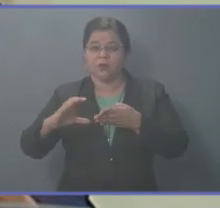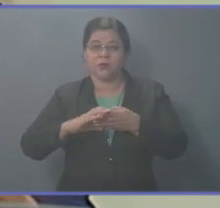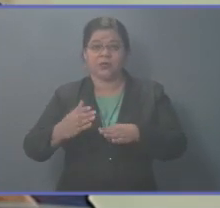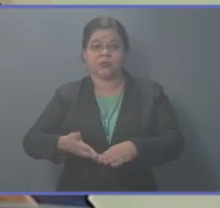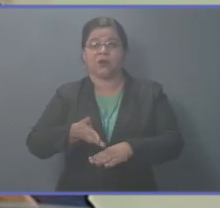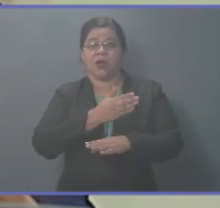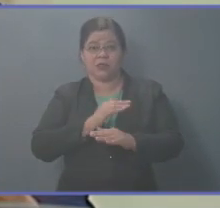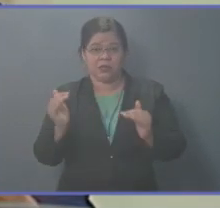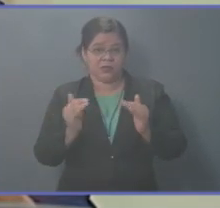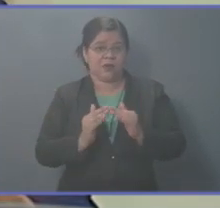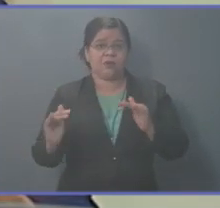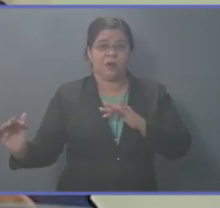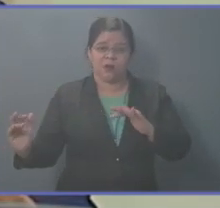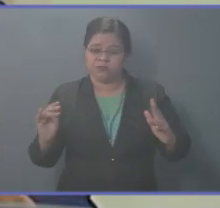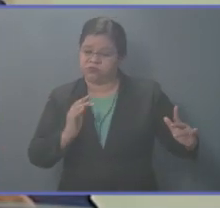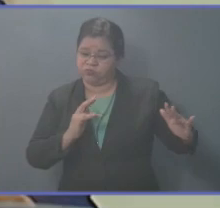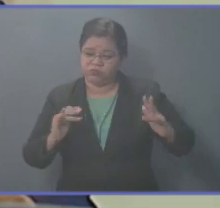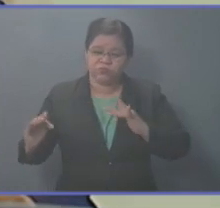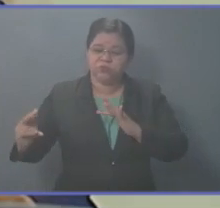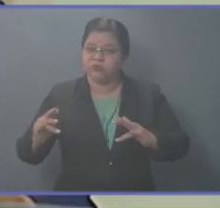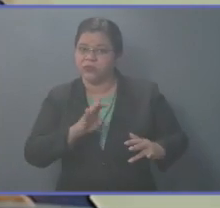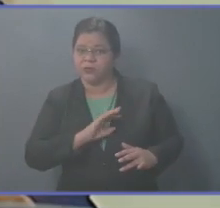Civil salvadoreña. La